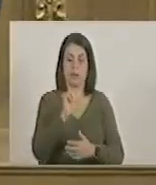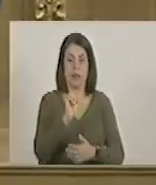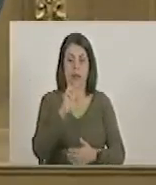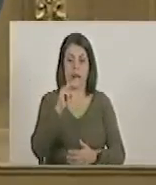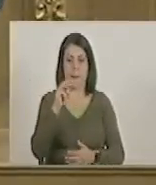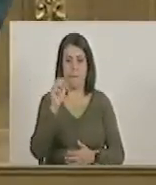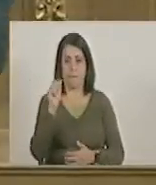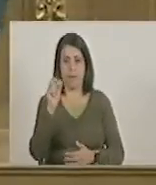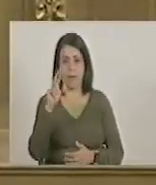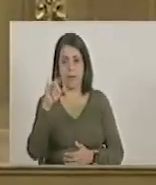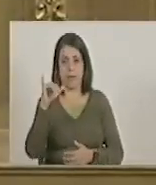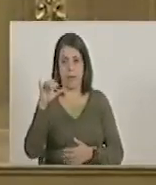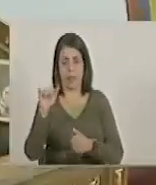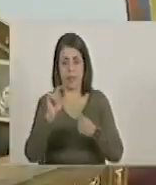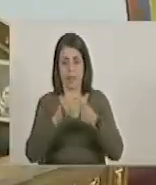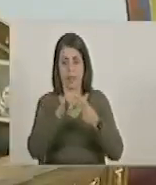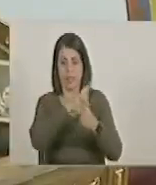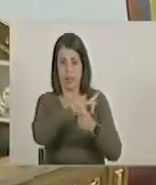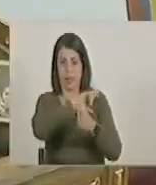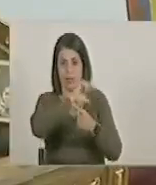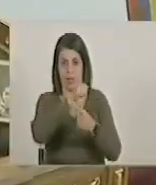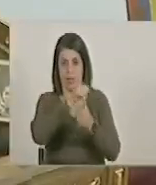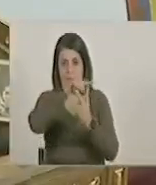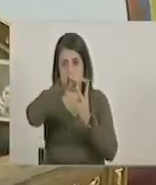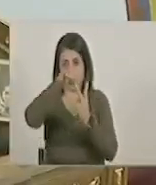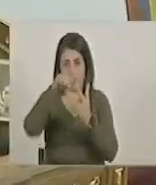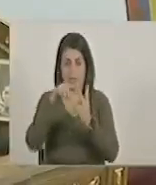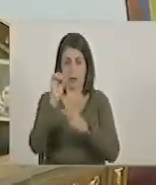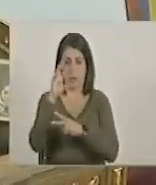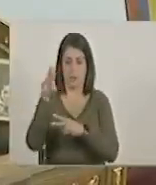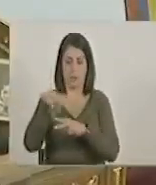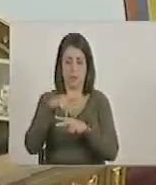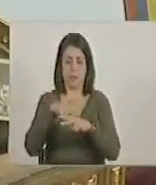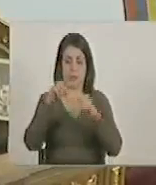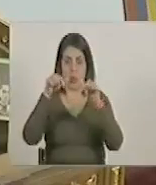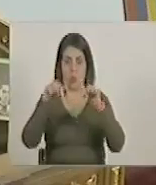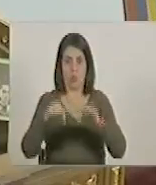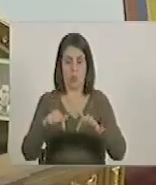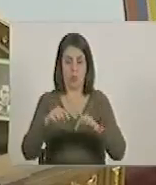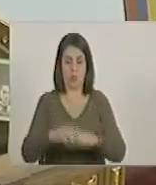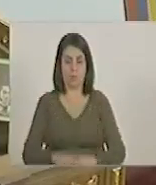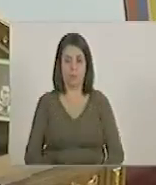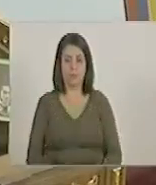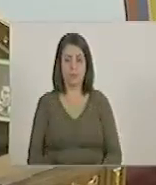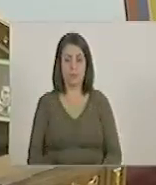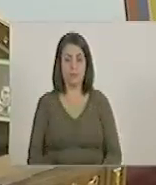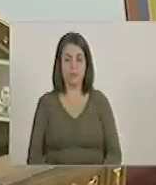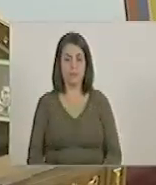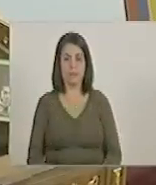América, en la directiva de la Asamblea Nacional. Hoy